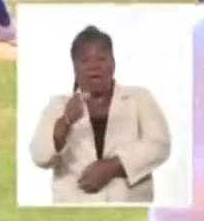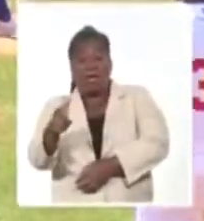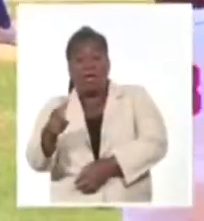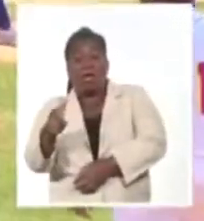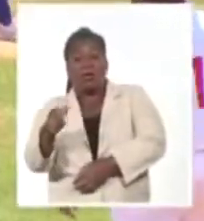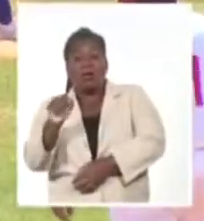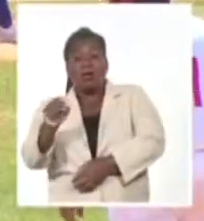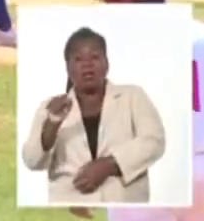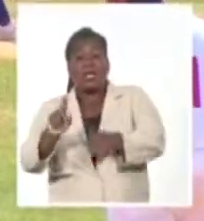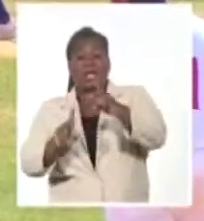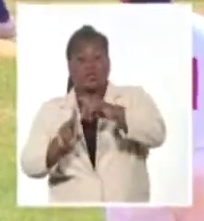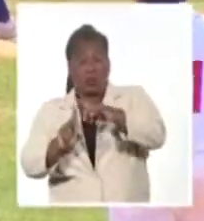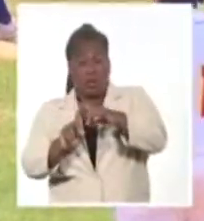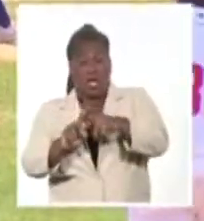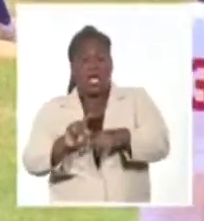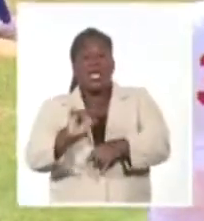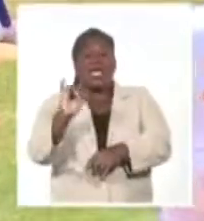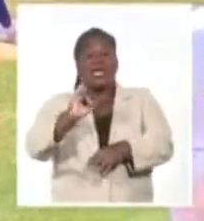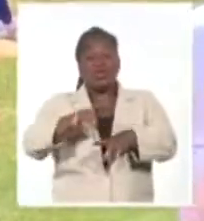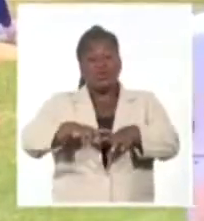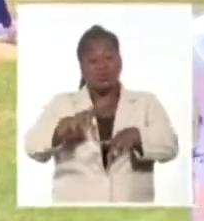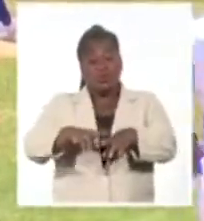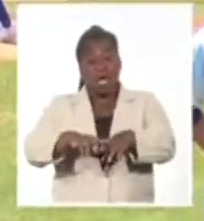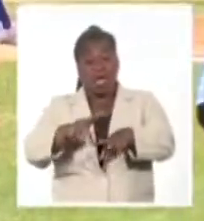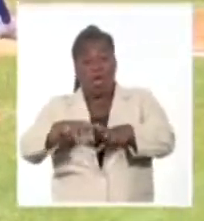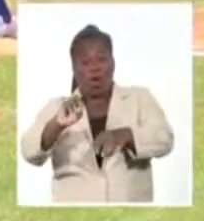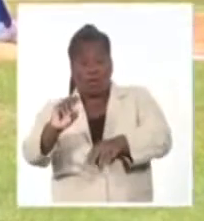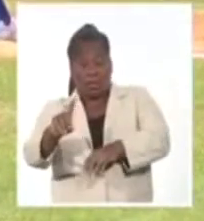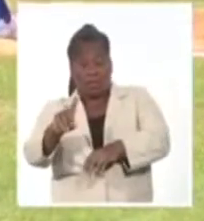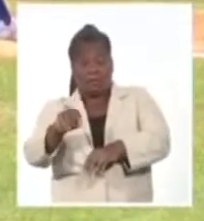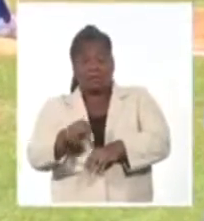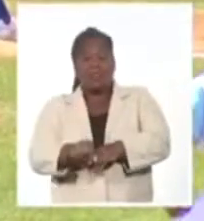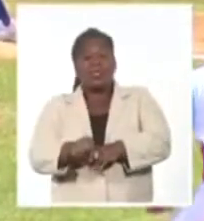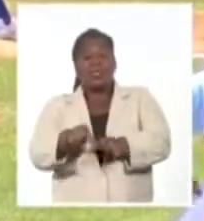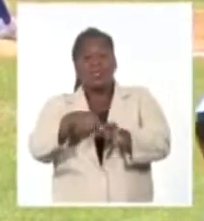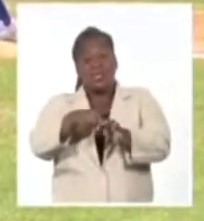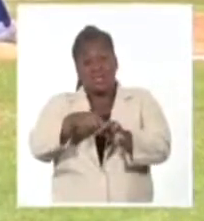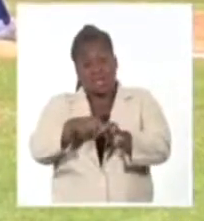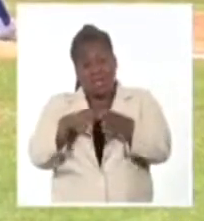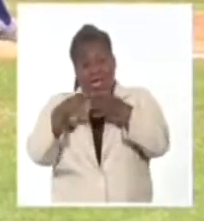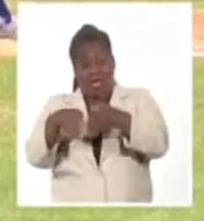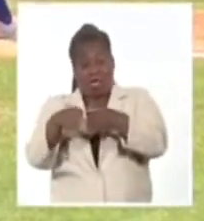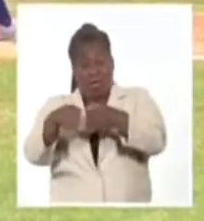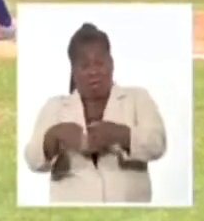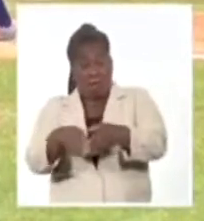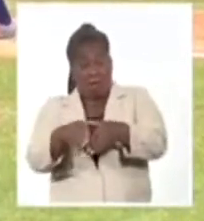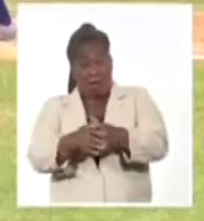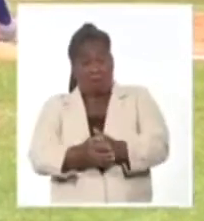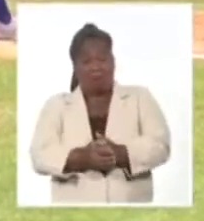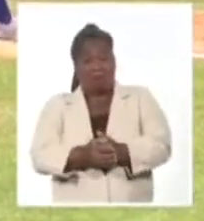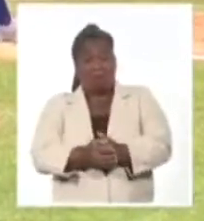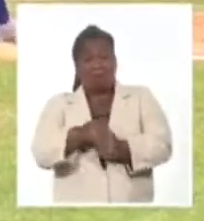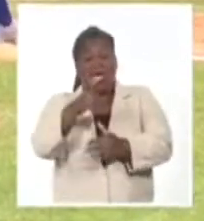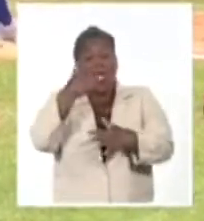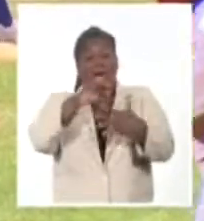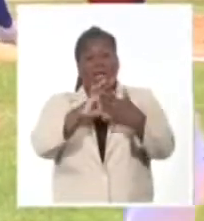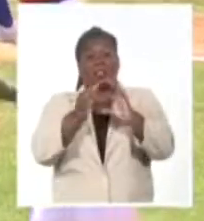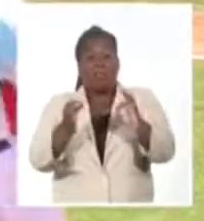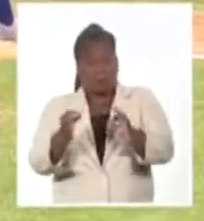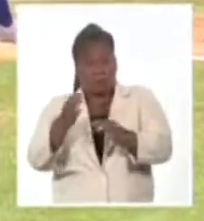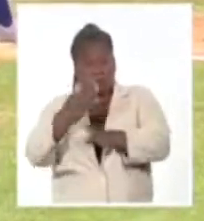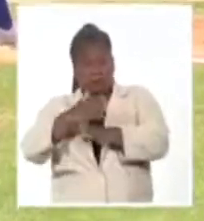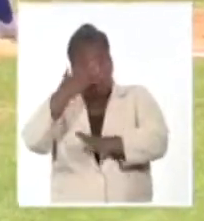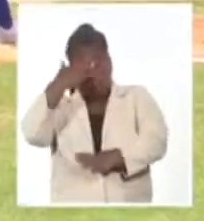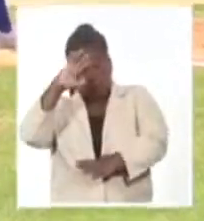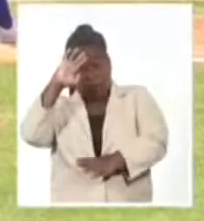Mella, Industriales-Holguín en el Calixto García, Isla de la Juventud-Granma en el Mártires de Bárbados, Artemisa-Santiago de Cuba en